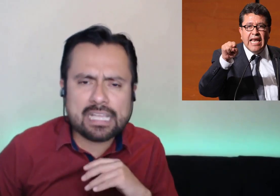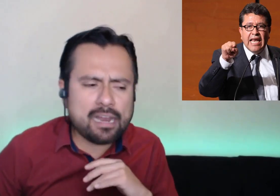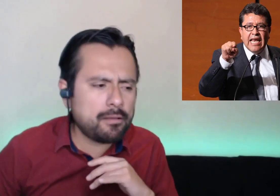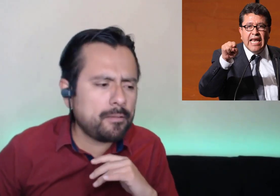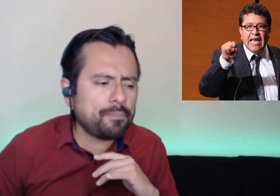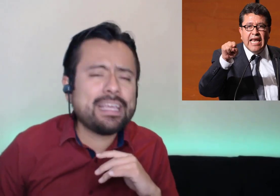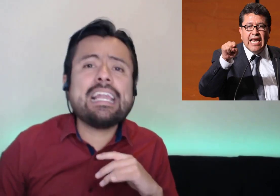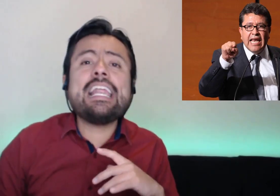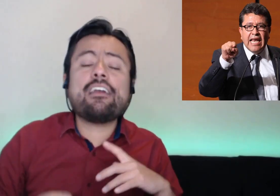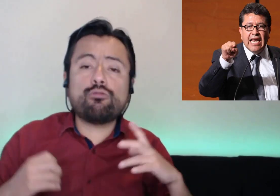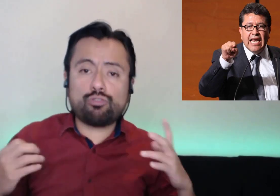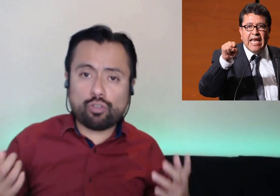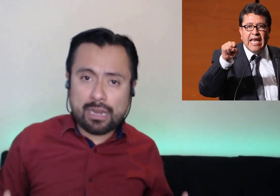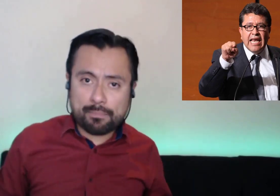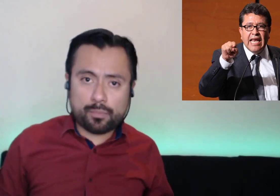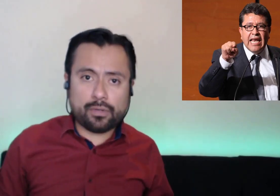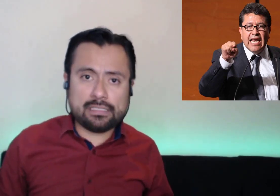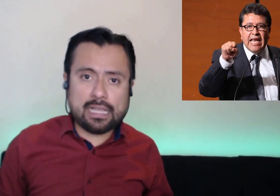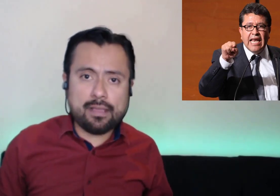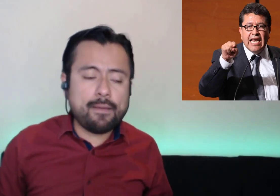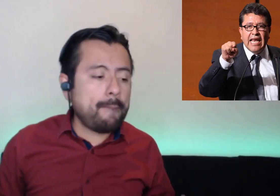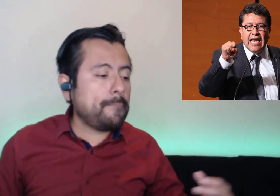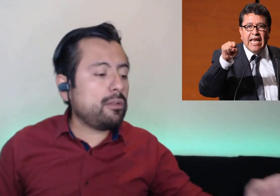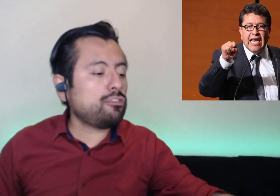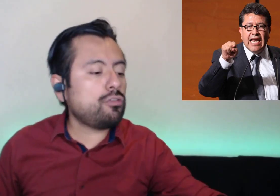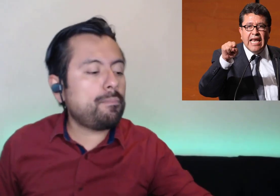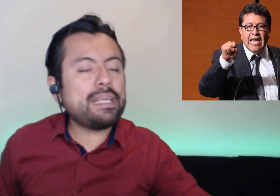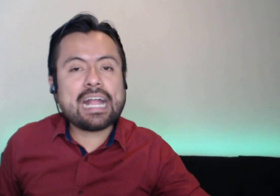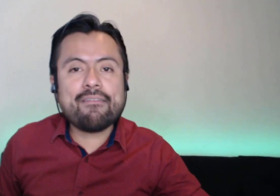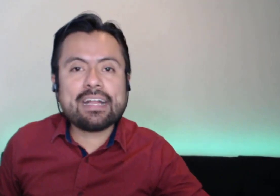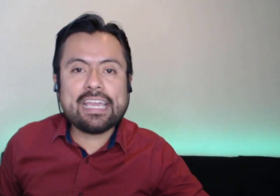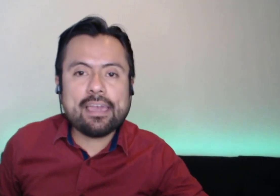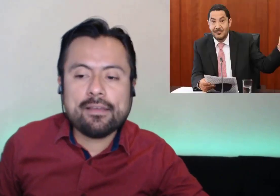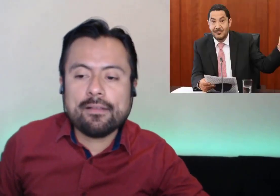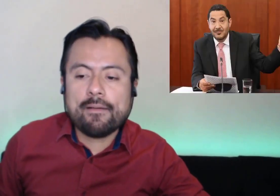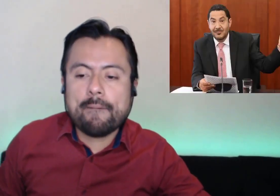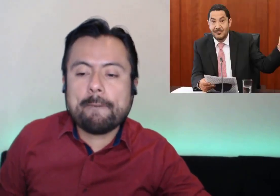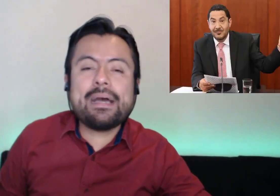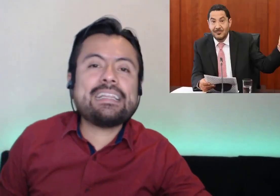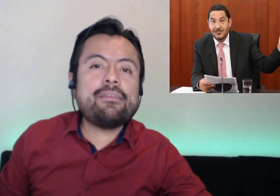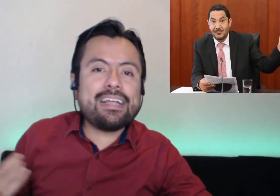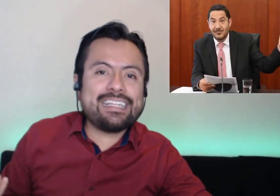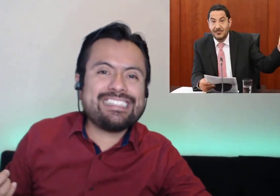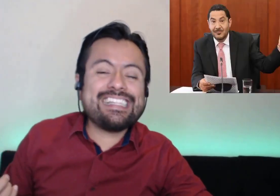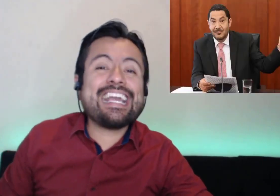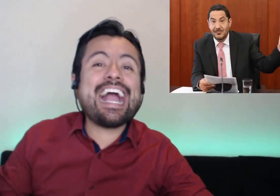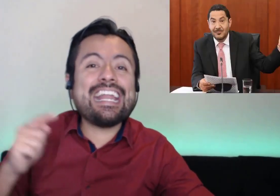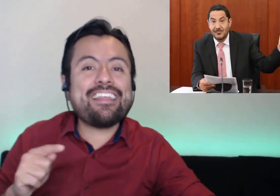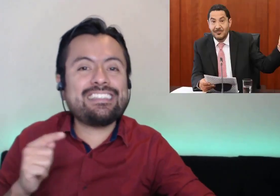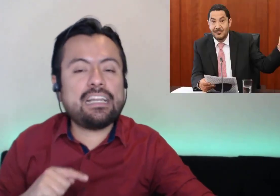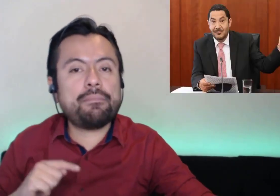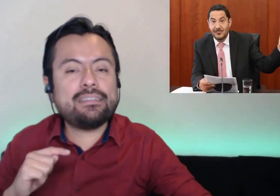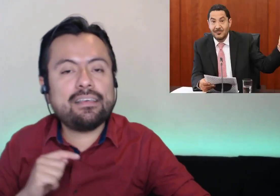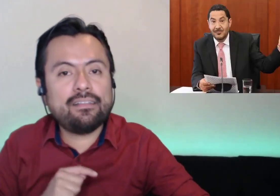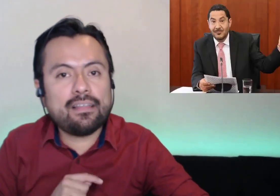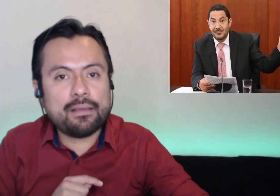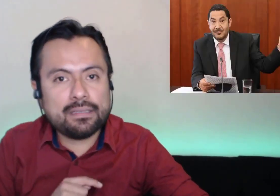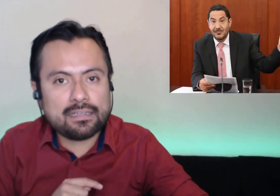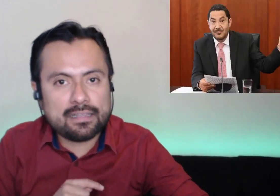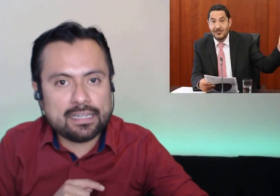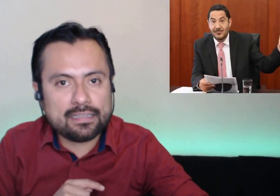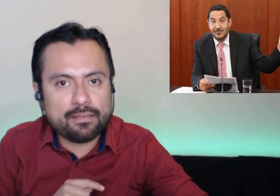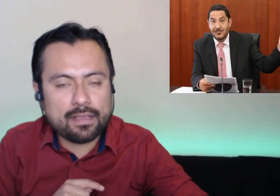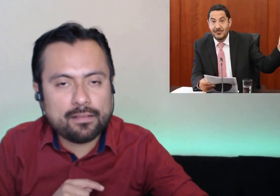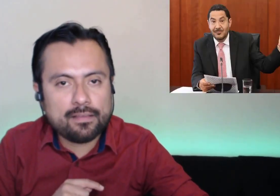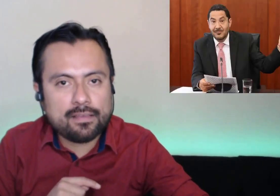lo voy a revisar gustó la propuesta pero esto implicaba que martí batres dejará de ser el presidente de